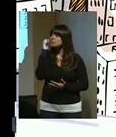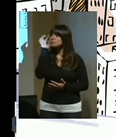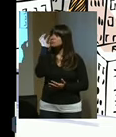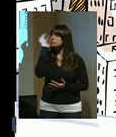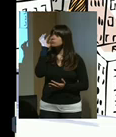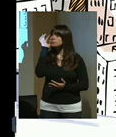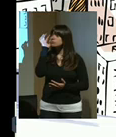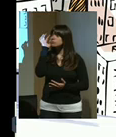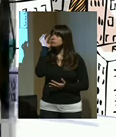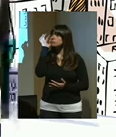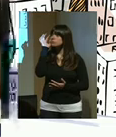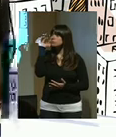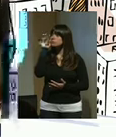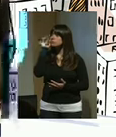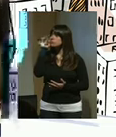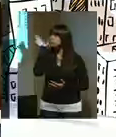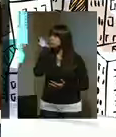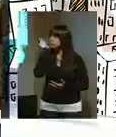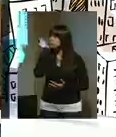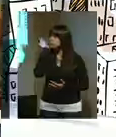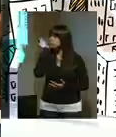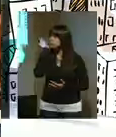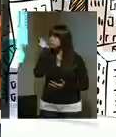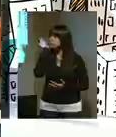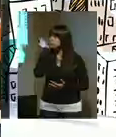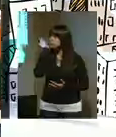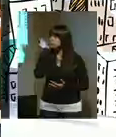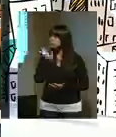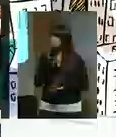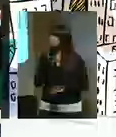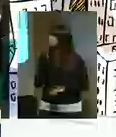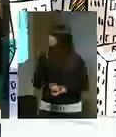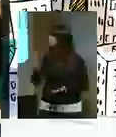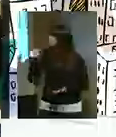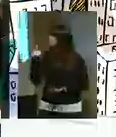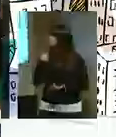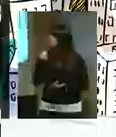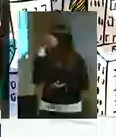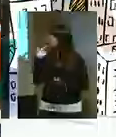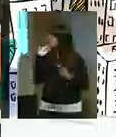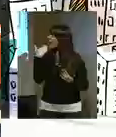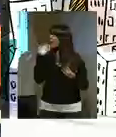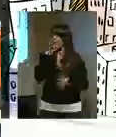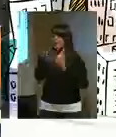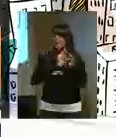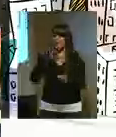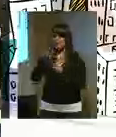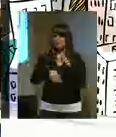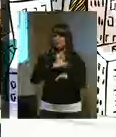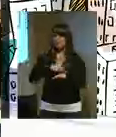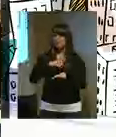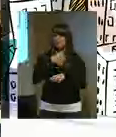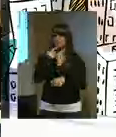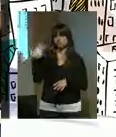Bueno, pues... Levanta un poco el micro, es que no se ve bien. Ahí. Lo primero, quiero dar las gracias a la organización por